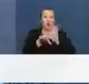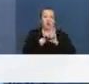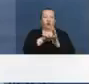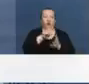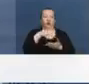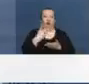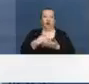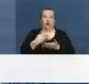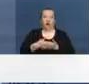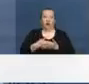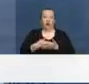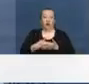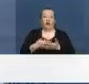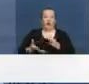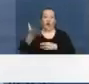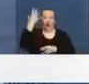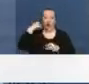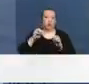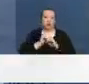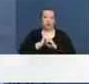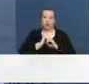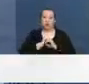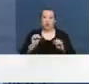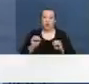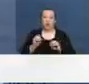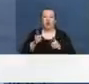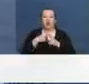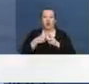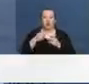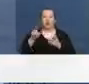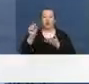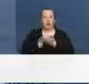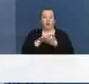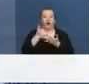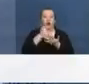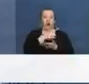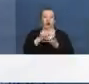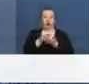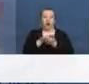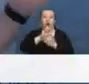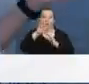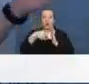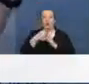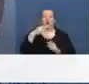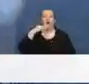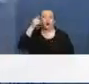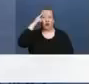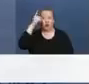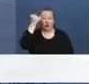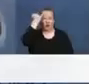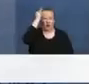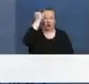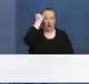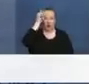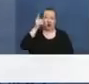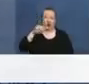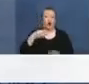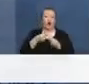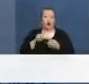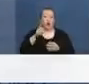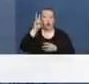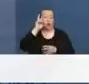esa cultura factura que eso mejoró muchísimo recaudación están eliminando todo eso a correa pero que criticó entonces como salimos de la crisis